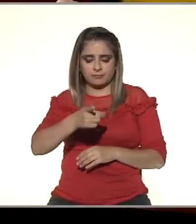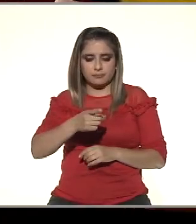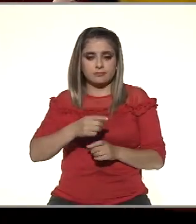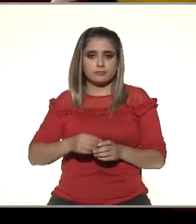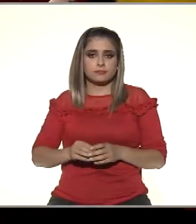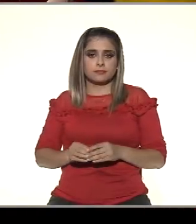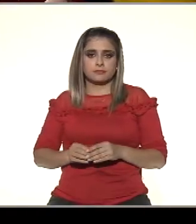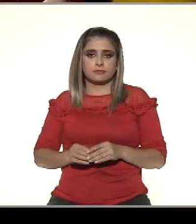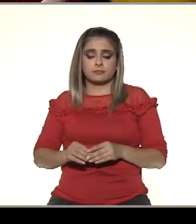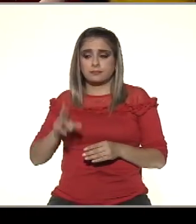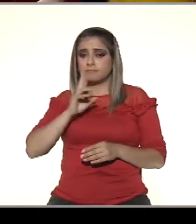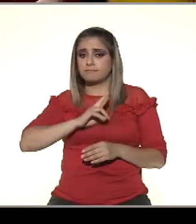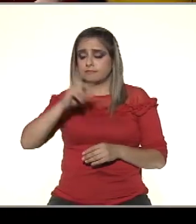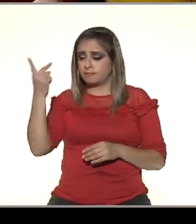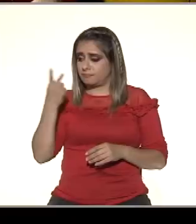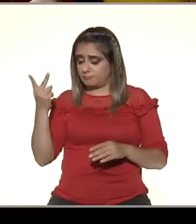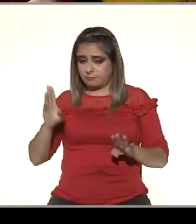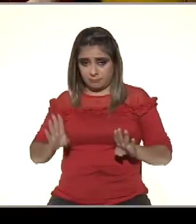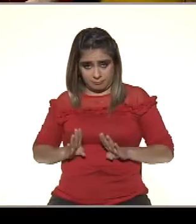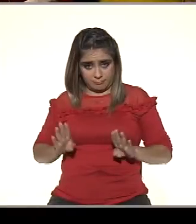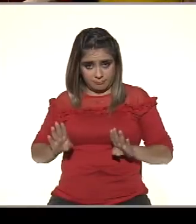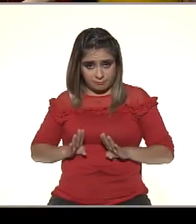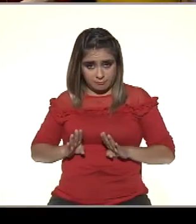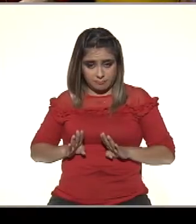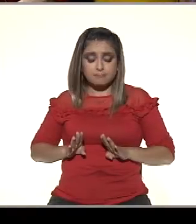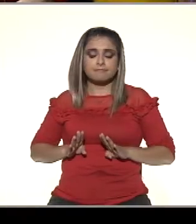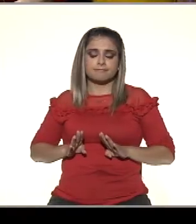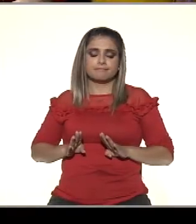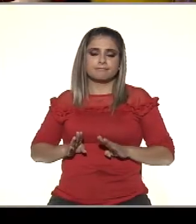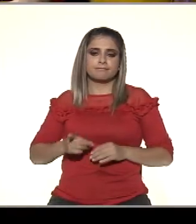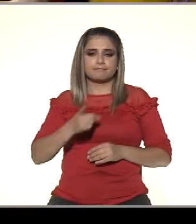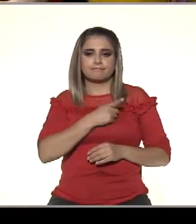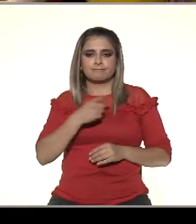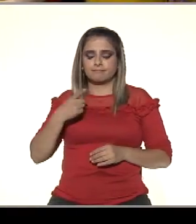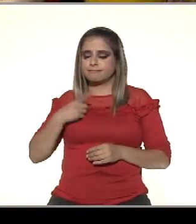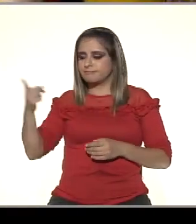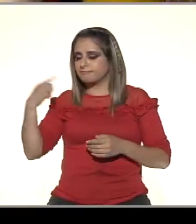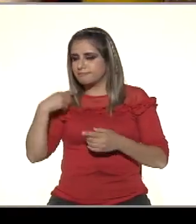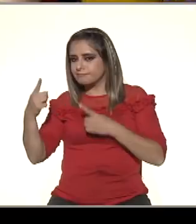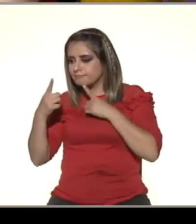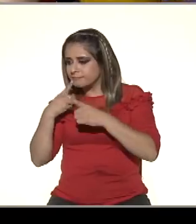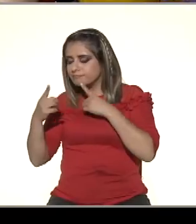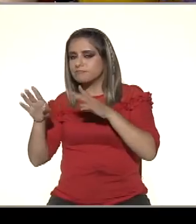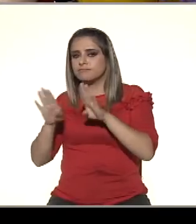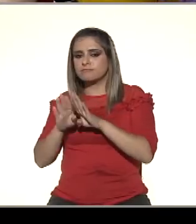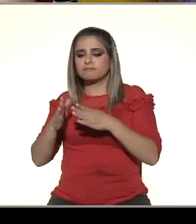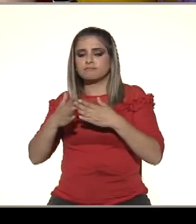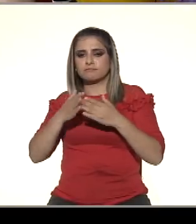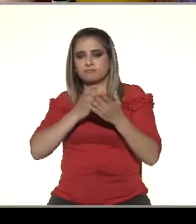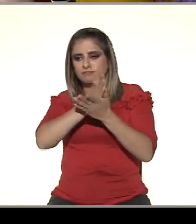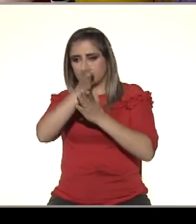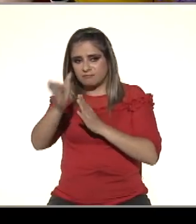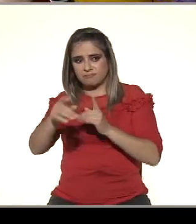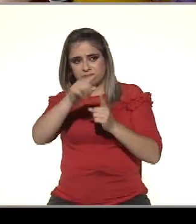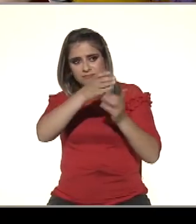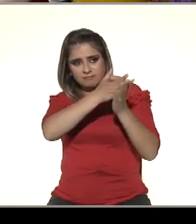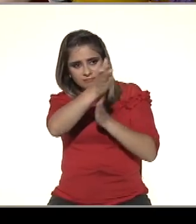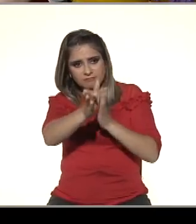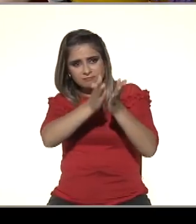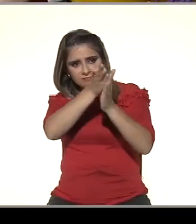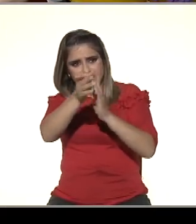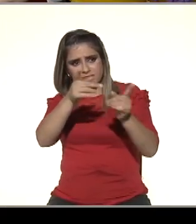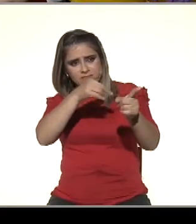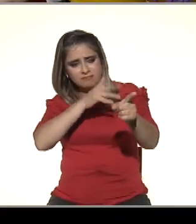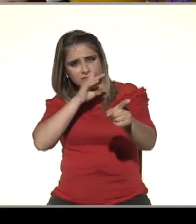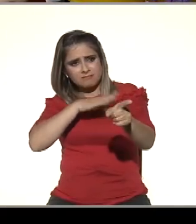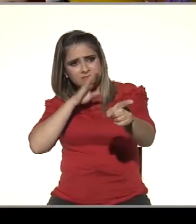que las mejores parejas, yo creo que leen los manuales de los amoríos, ¿no?, de los infieles, porque la